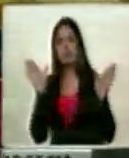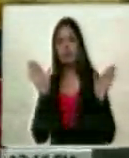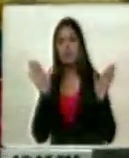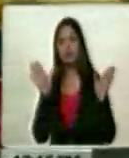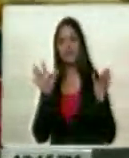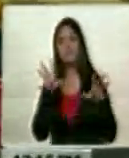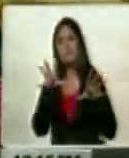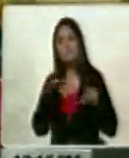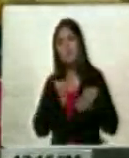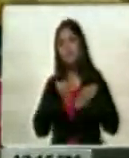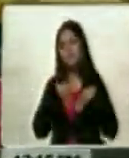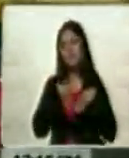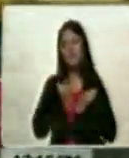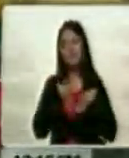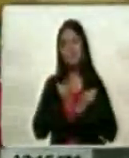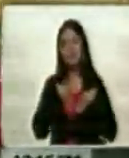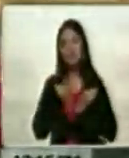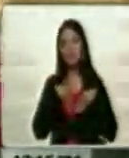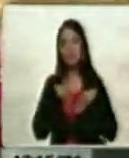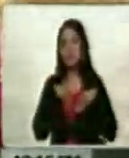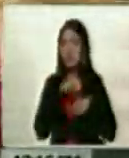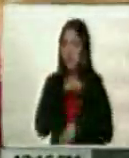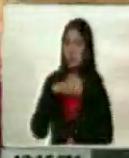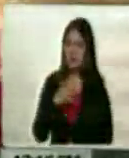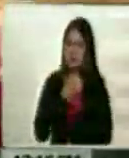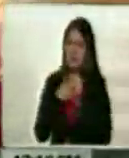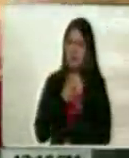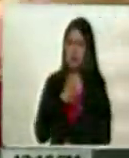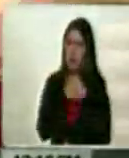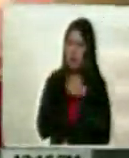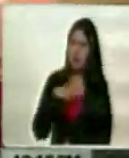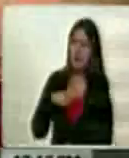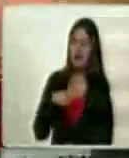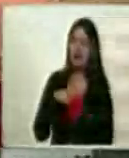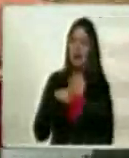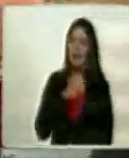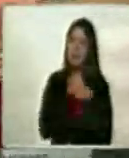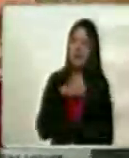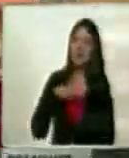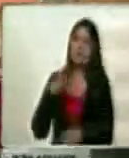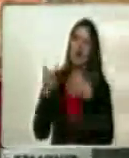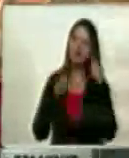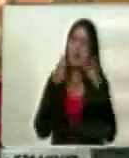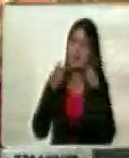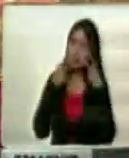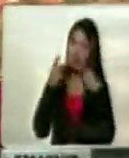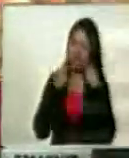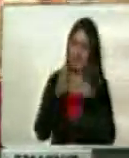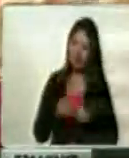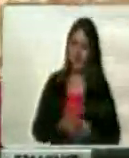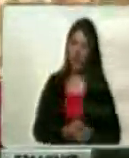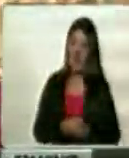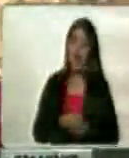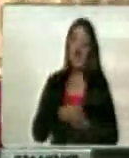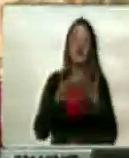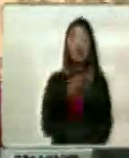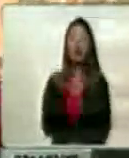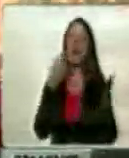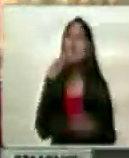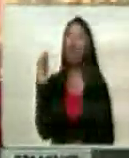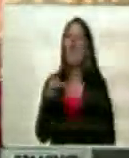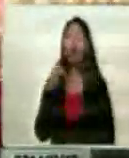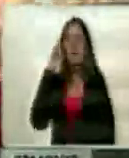priven de lo que por naturaleza les pertenece, privatizando la política. Los jóvenes